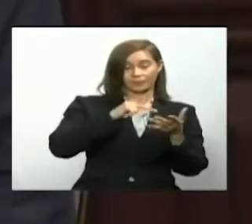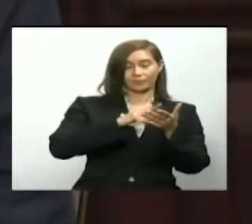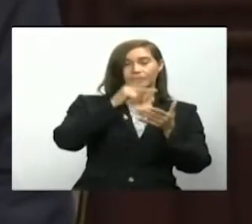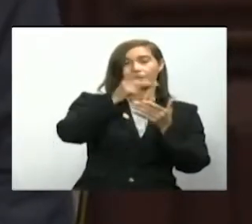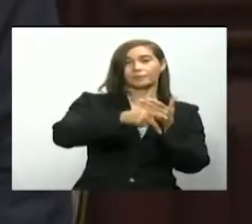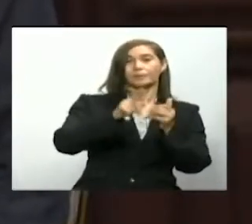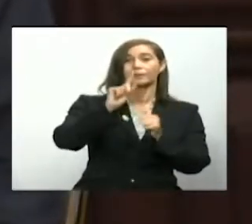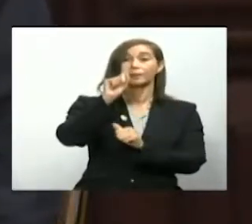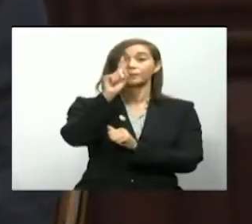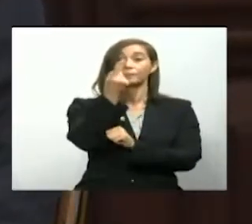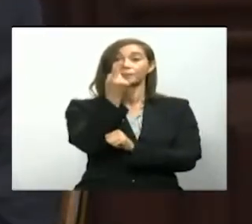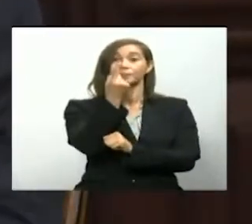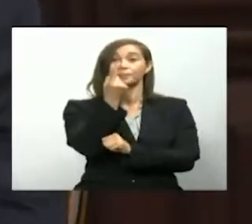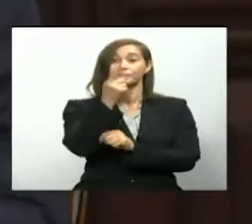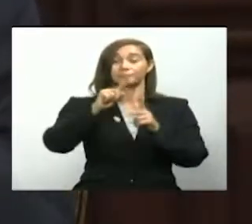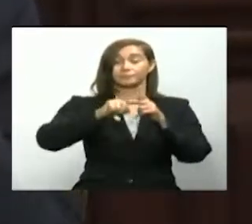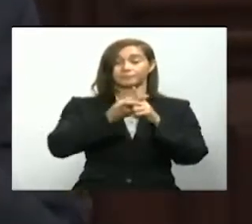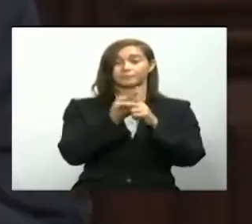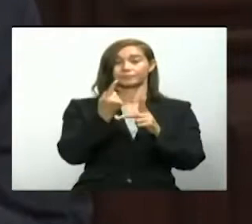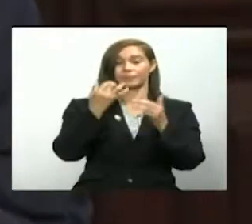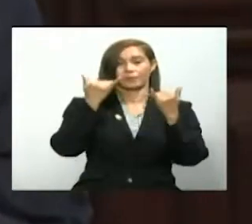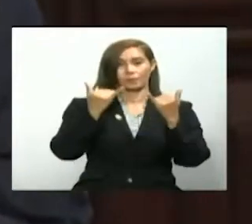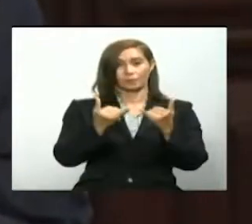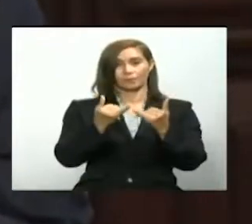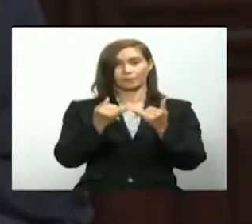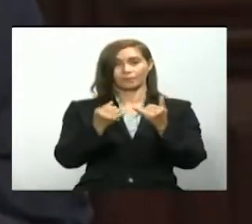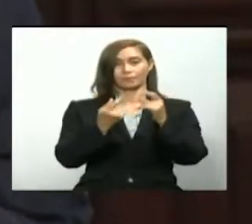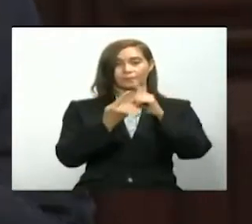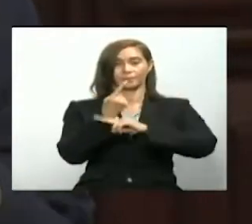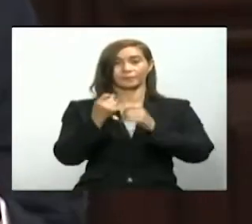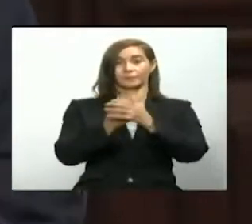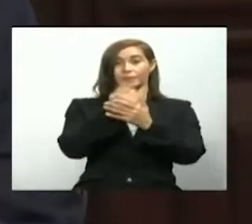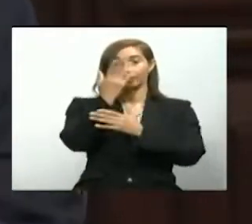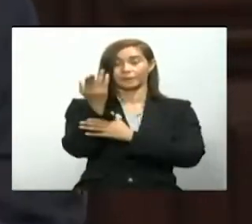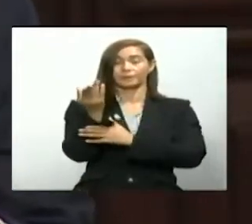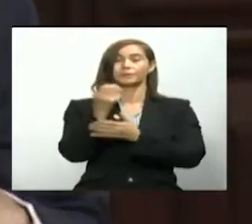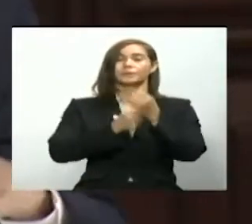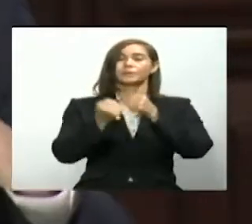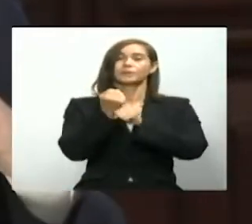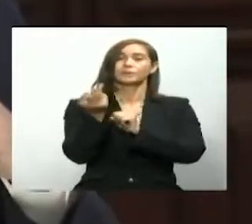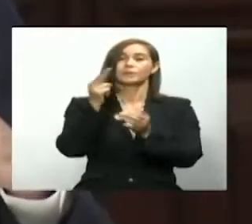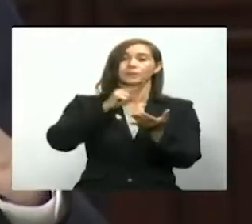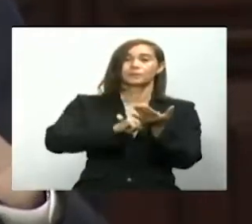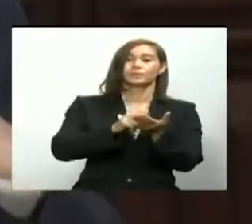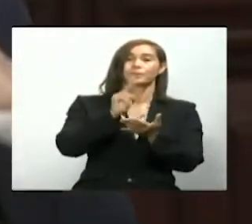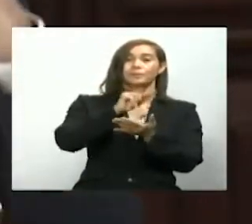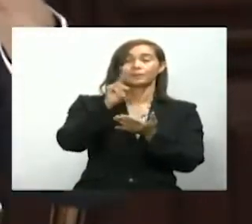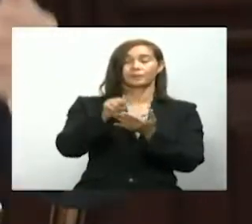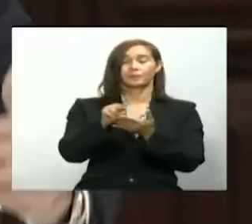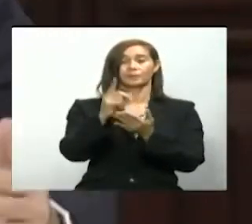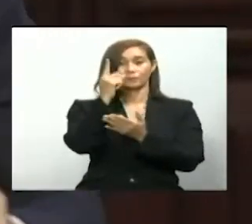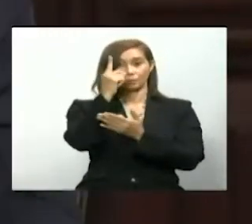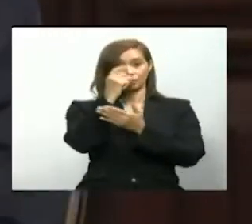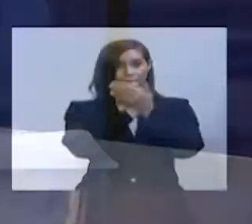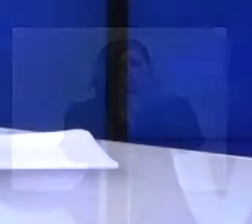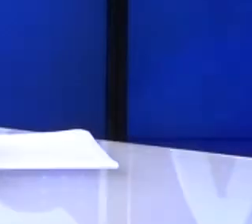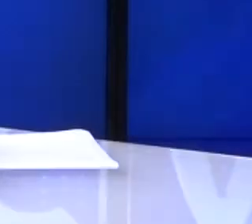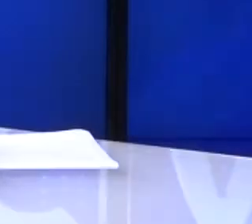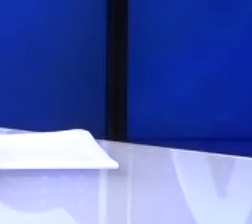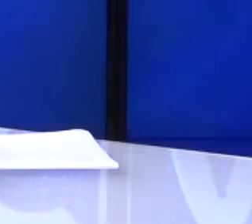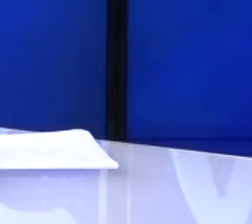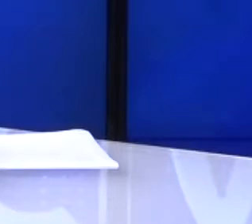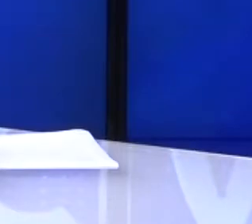cual busca modernizar los procedimientos e integrar a los actores correspondientes a la lucha contra los delitos